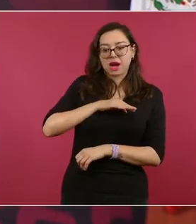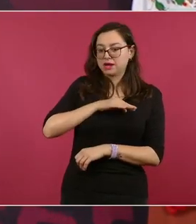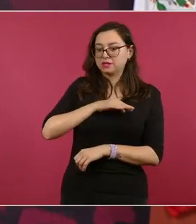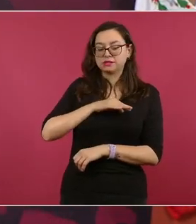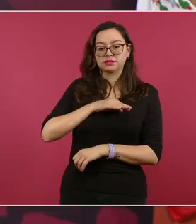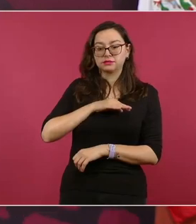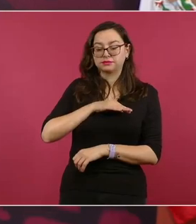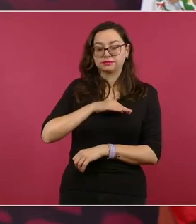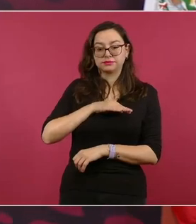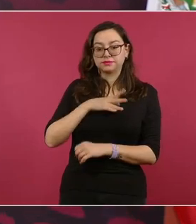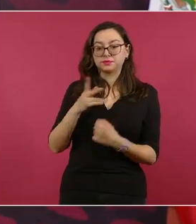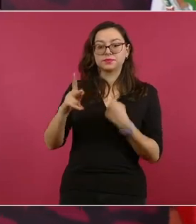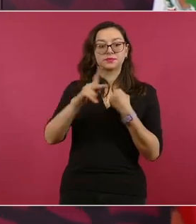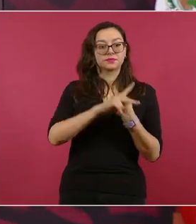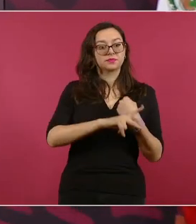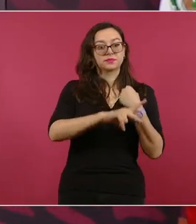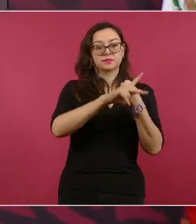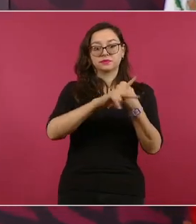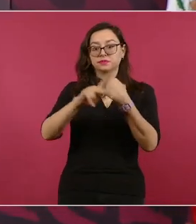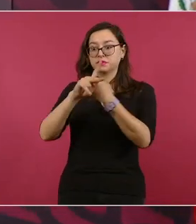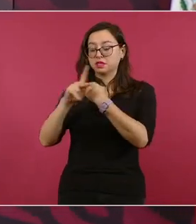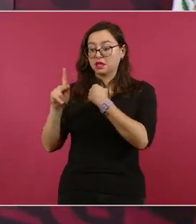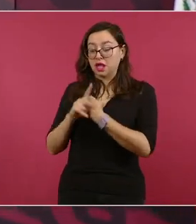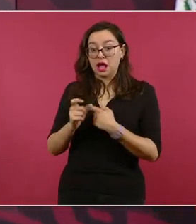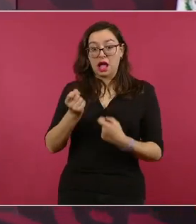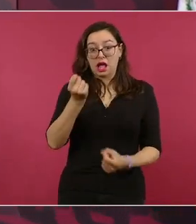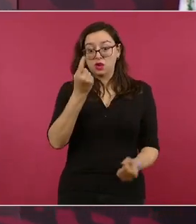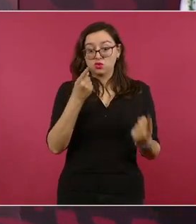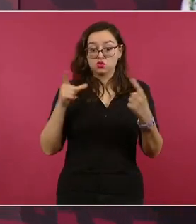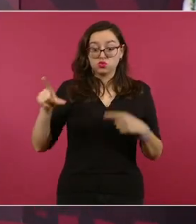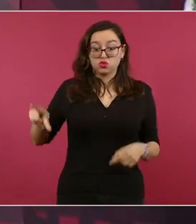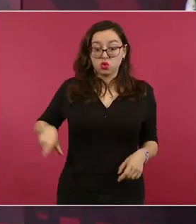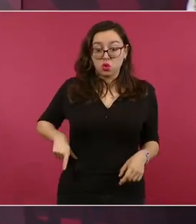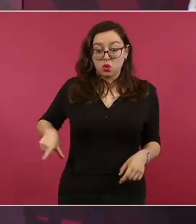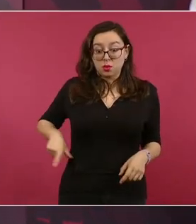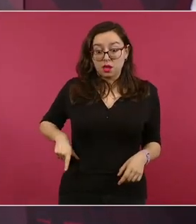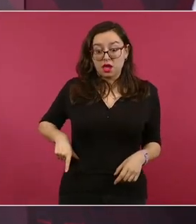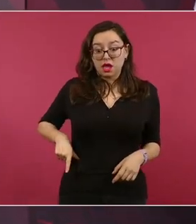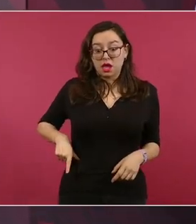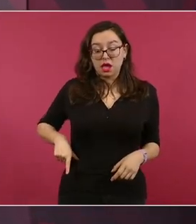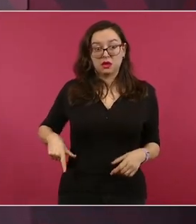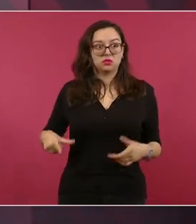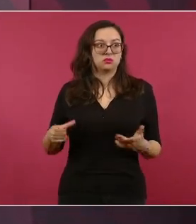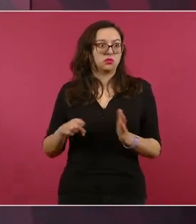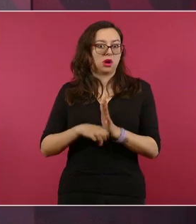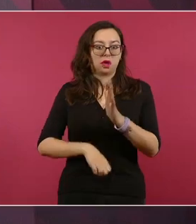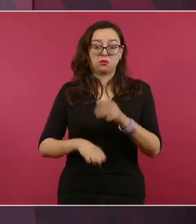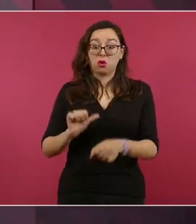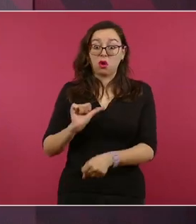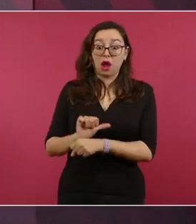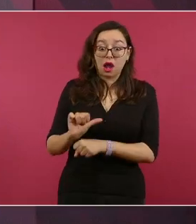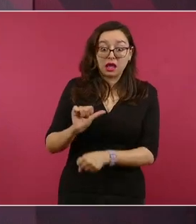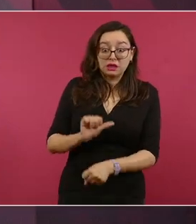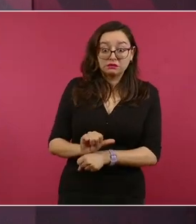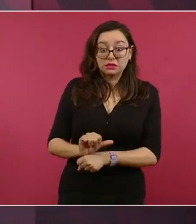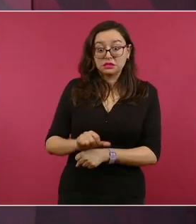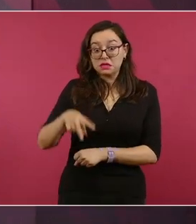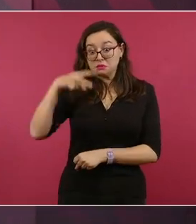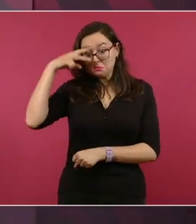por posturas políticas, ideológicas, como es el caso de Argentina con México,